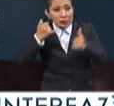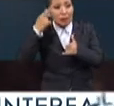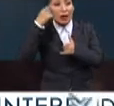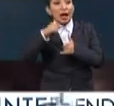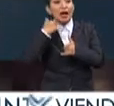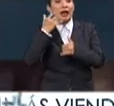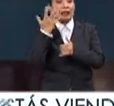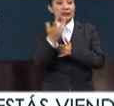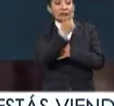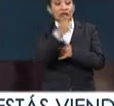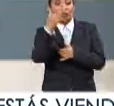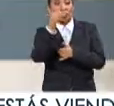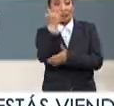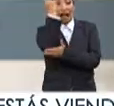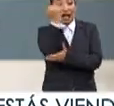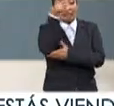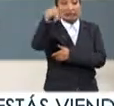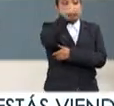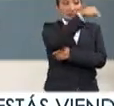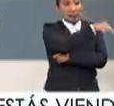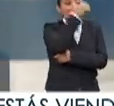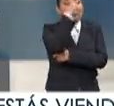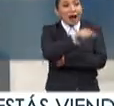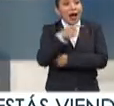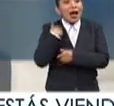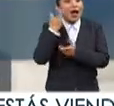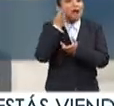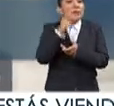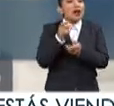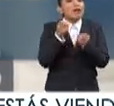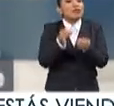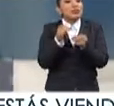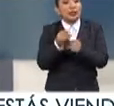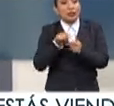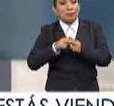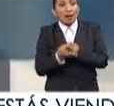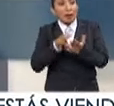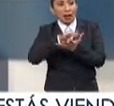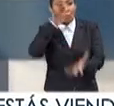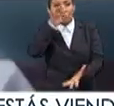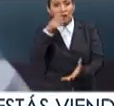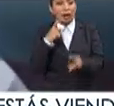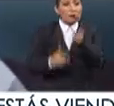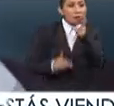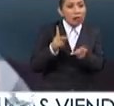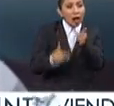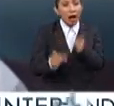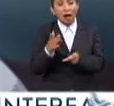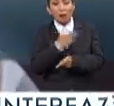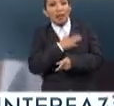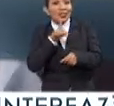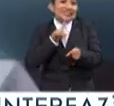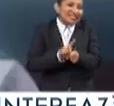una pelotita es avisar telefónicamente para mostrar una solución a la historia a los analistas que es más